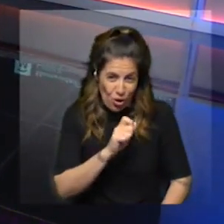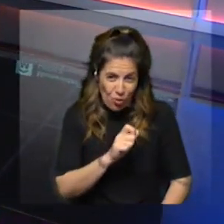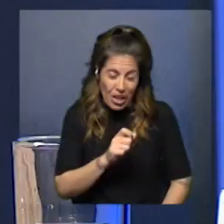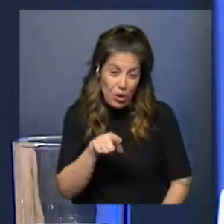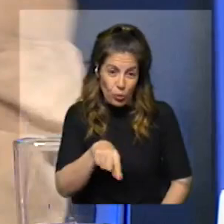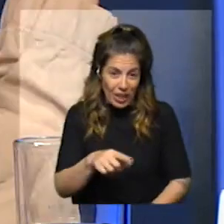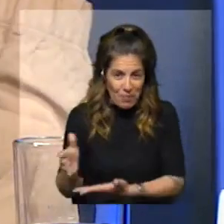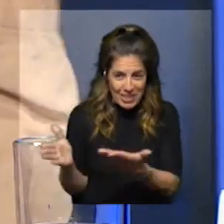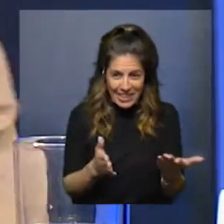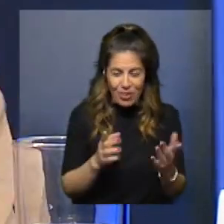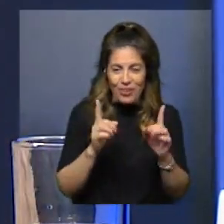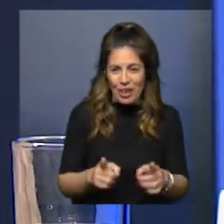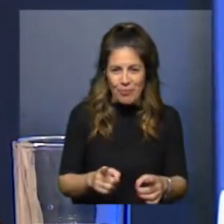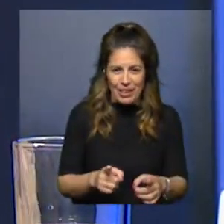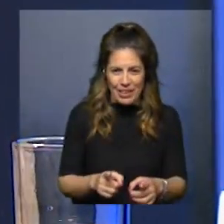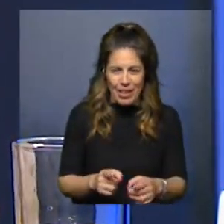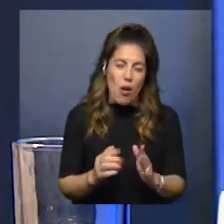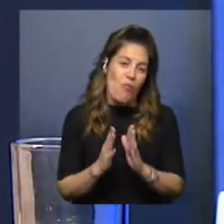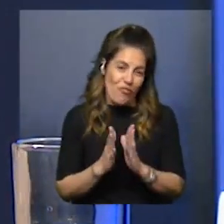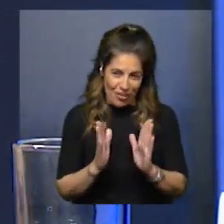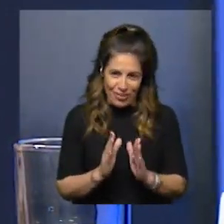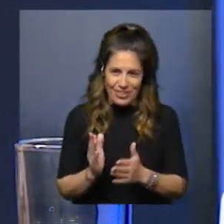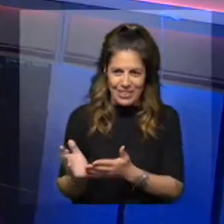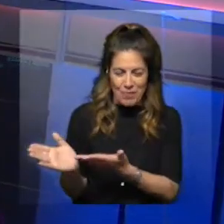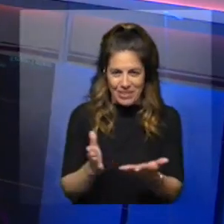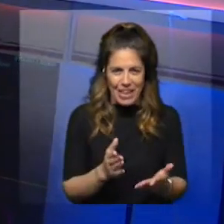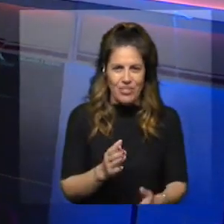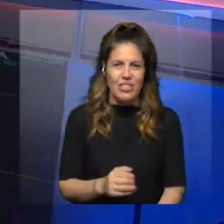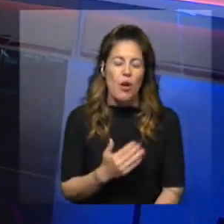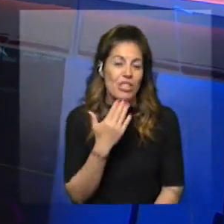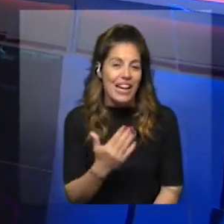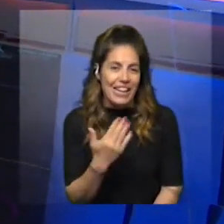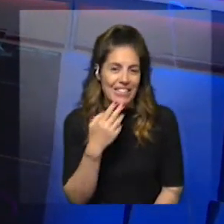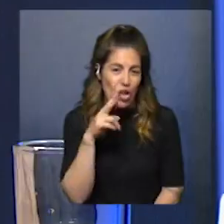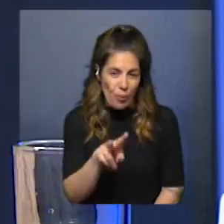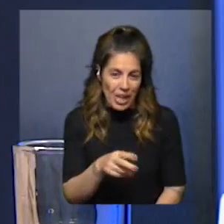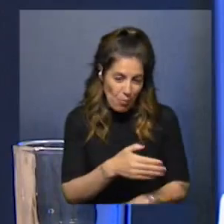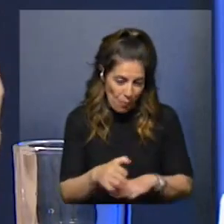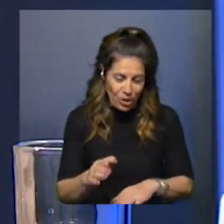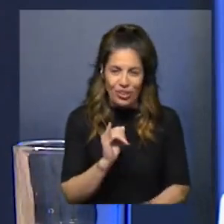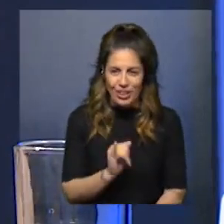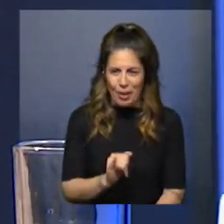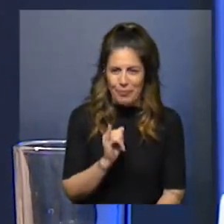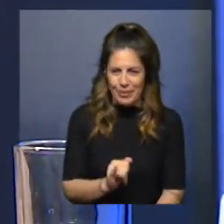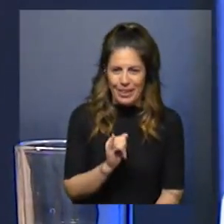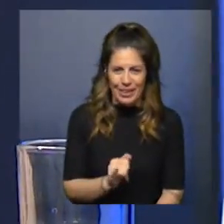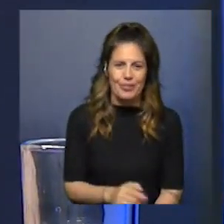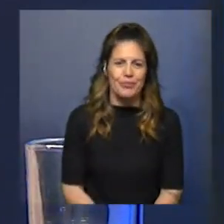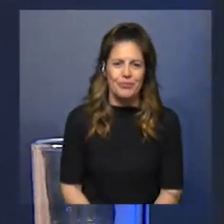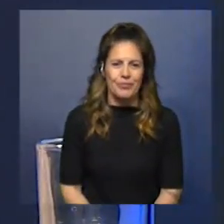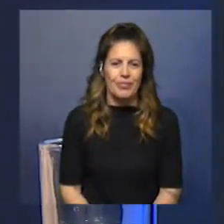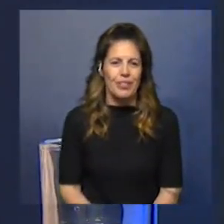invitadísimo, ¿no? Por favor, todos bueno. Ellos, que nos amo, por favor. Muchísimas gracias. Muchas gracias. Nos veremos pronto por ahí también. Nos veremos pronto, ¿quién te dice? Bueno, porque